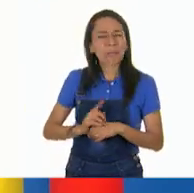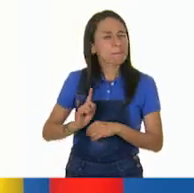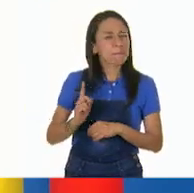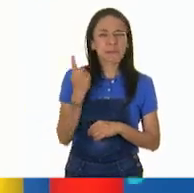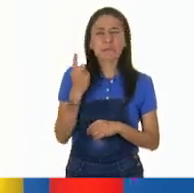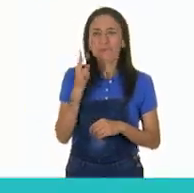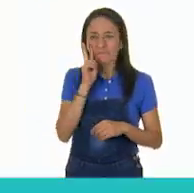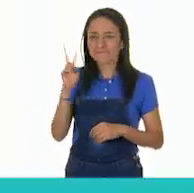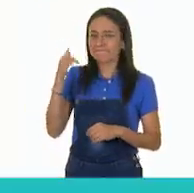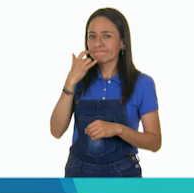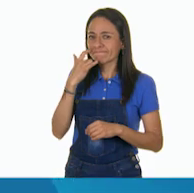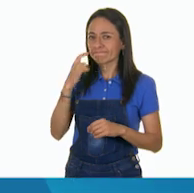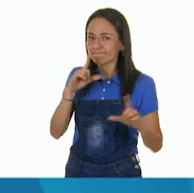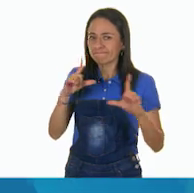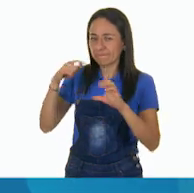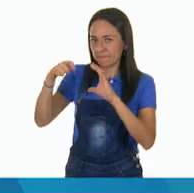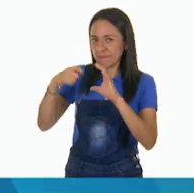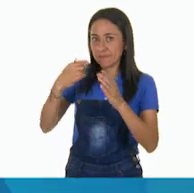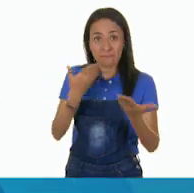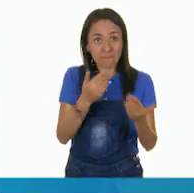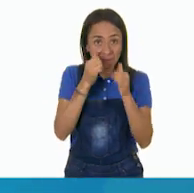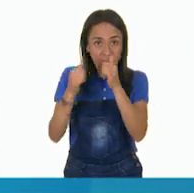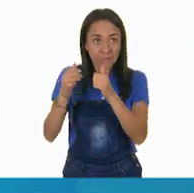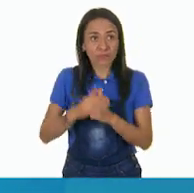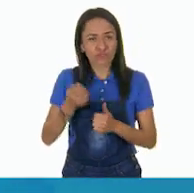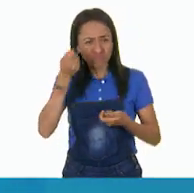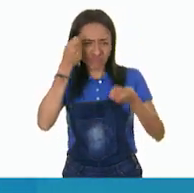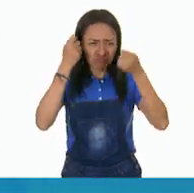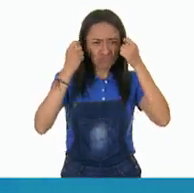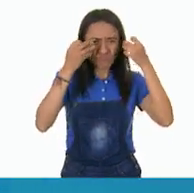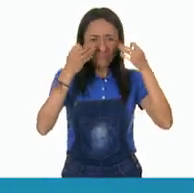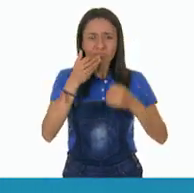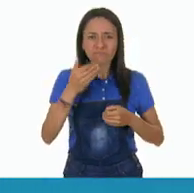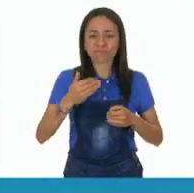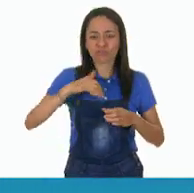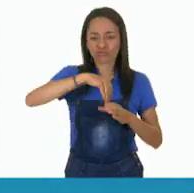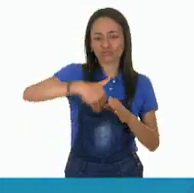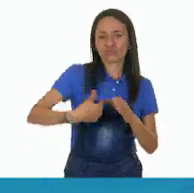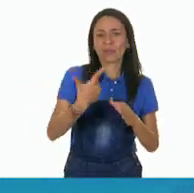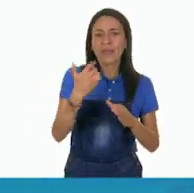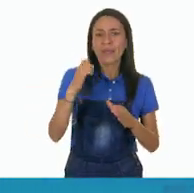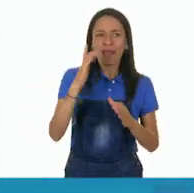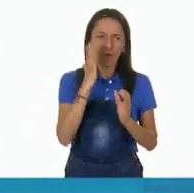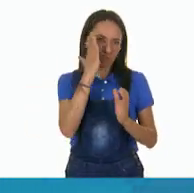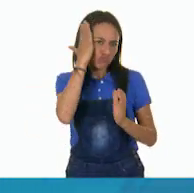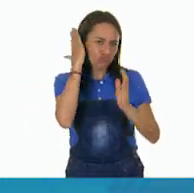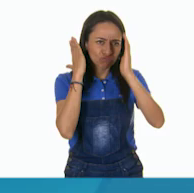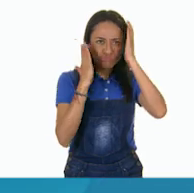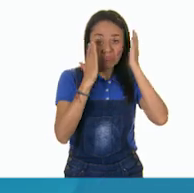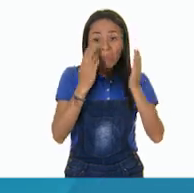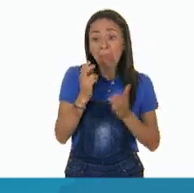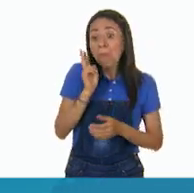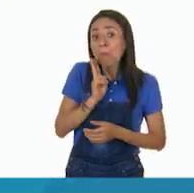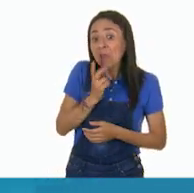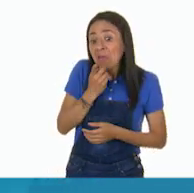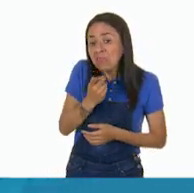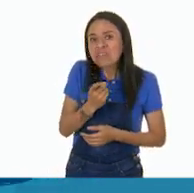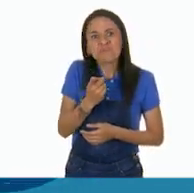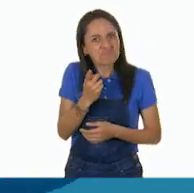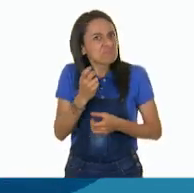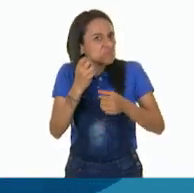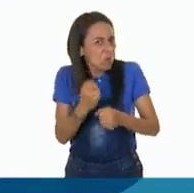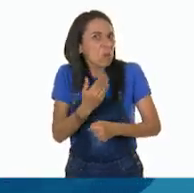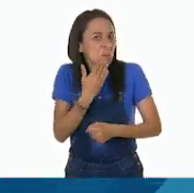bien para tener un buen peinado todo el día debes usar un buen heads este gel promete varias cosas vamos a probarlos